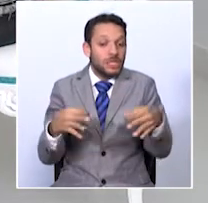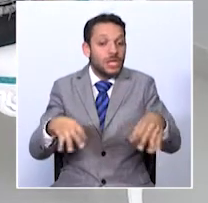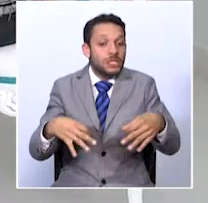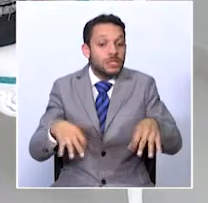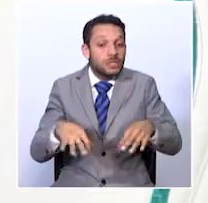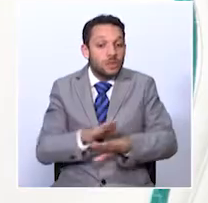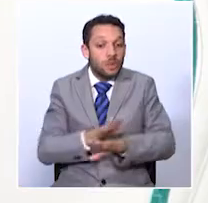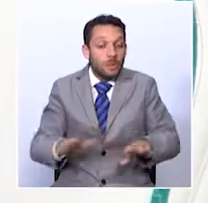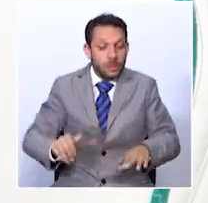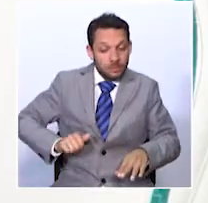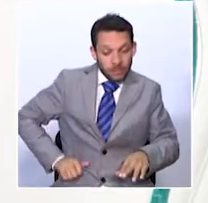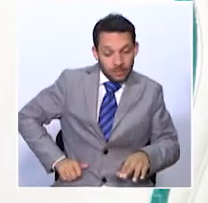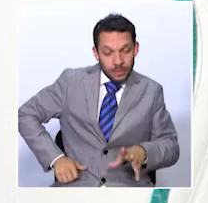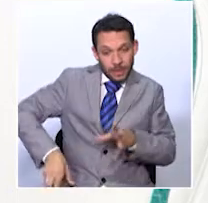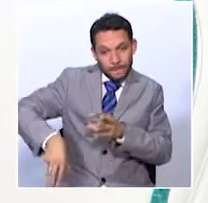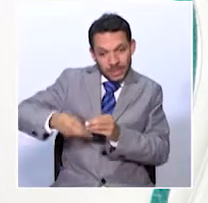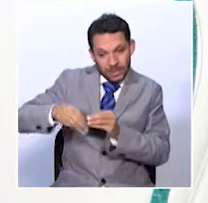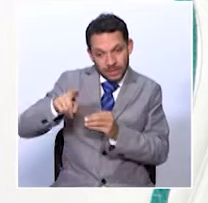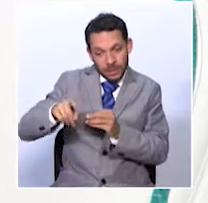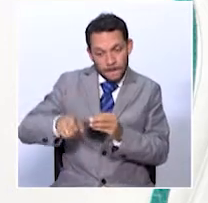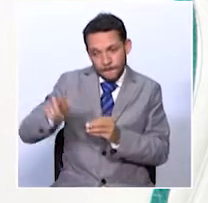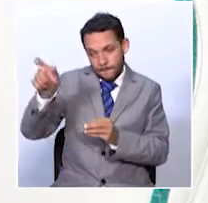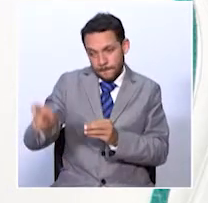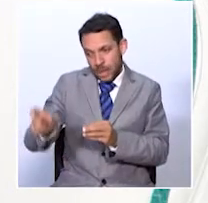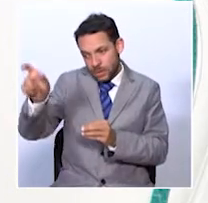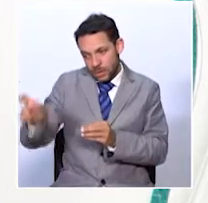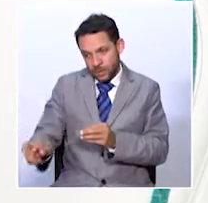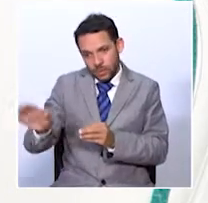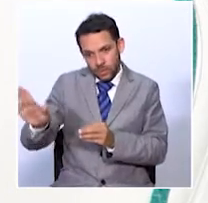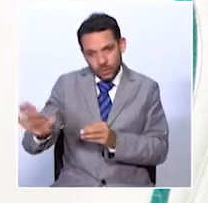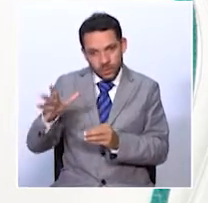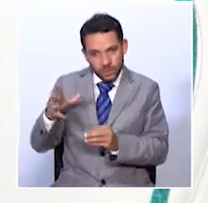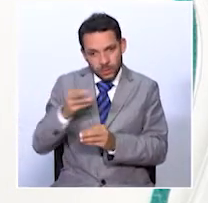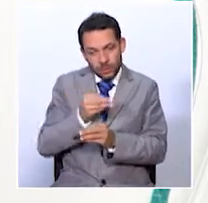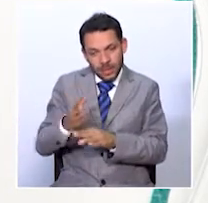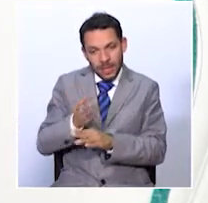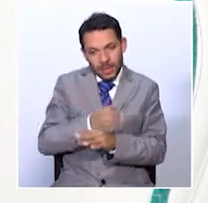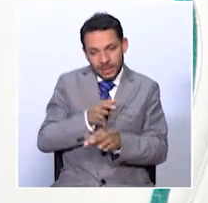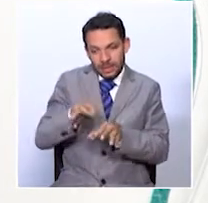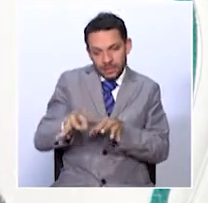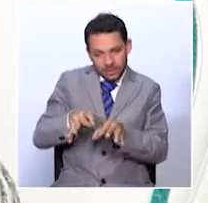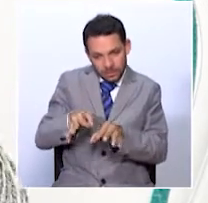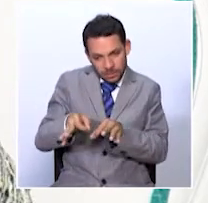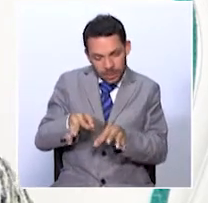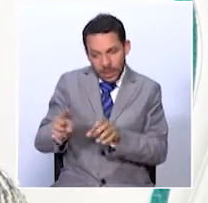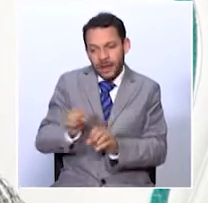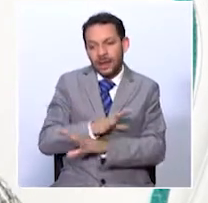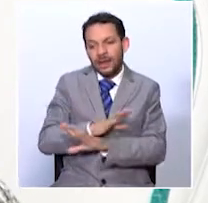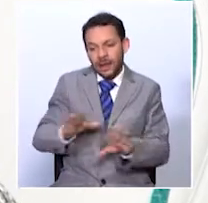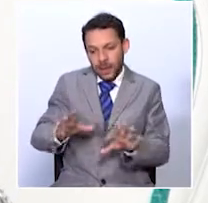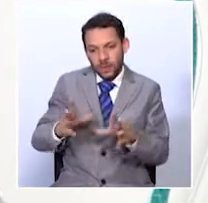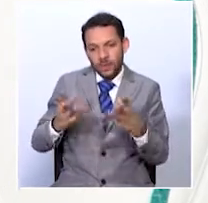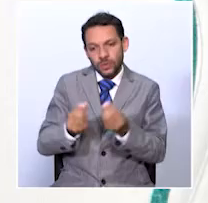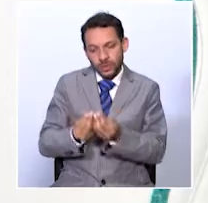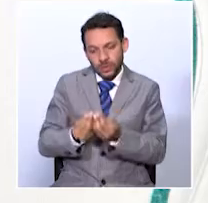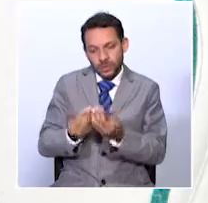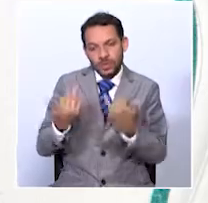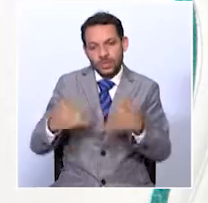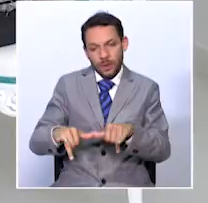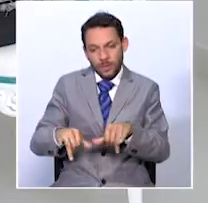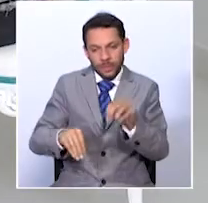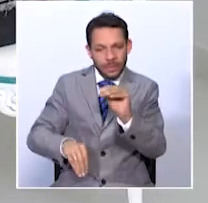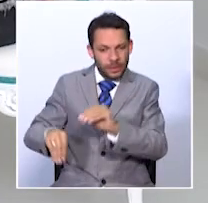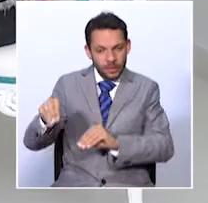hacemos? Estos son pacientes que nosotros les explicamos muy bien que obviamente vamos a producir